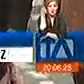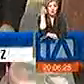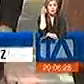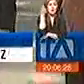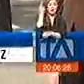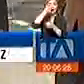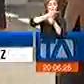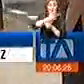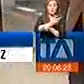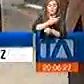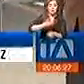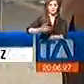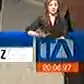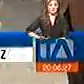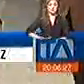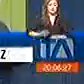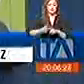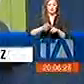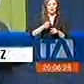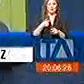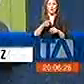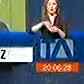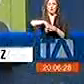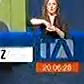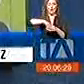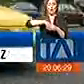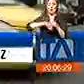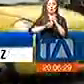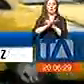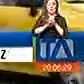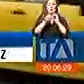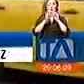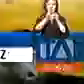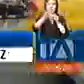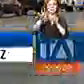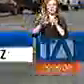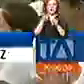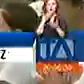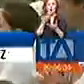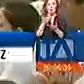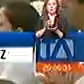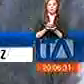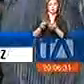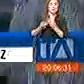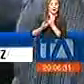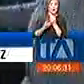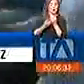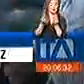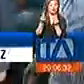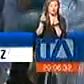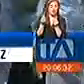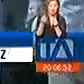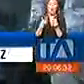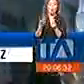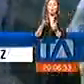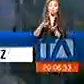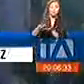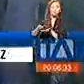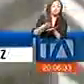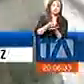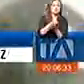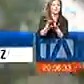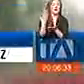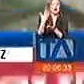disposiciones presidenciales para la distribución de recursos en las campañas de Alianza País, para las seccionales de febrero de